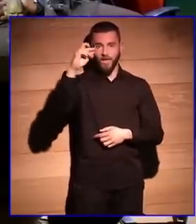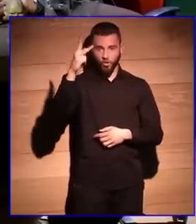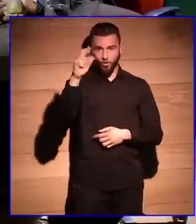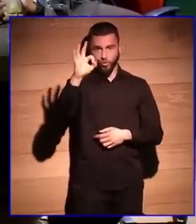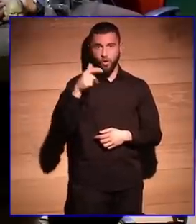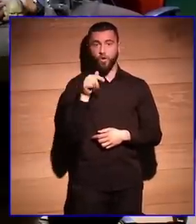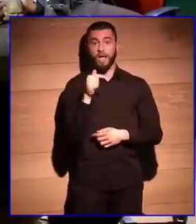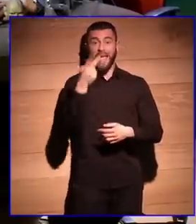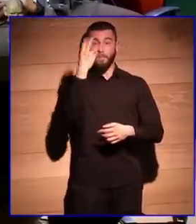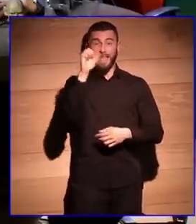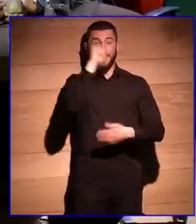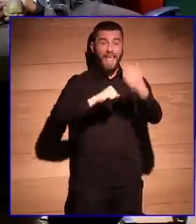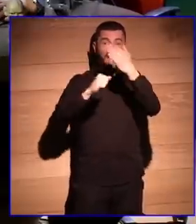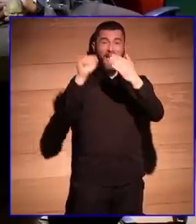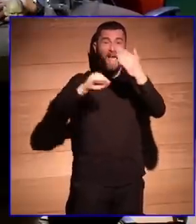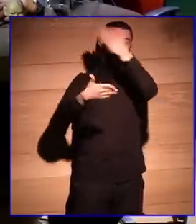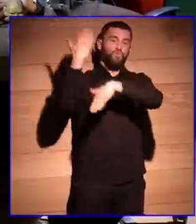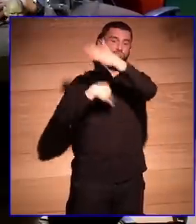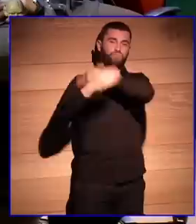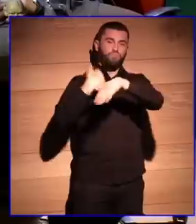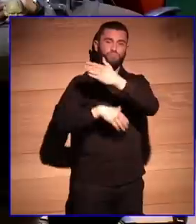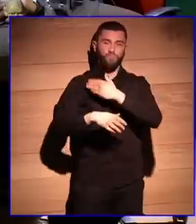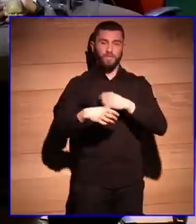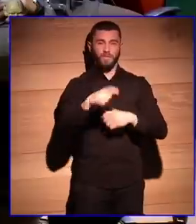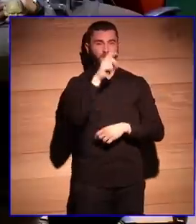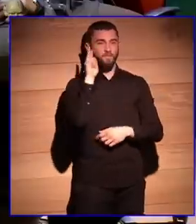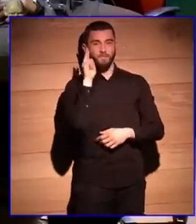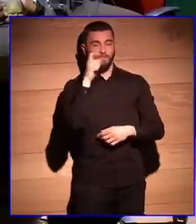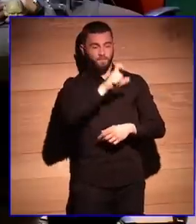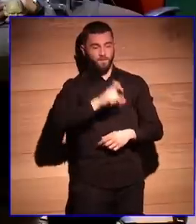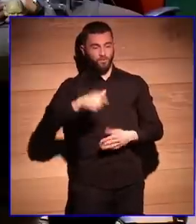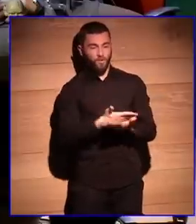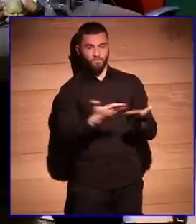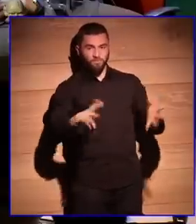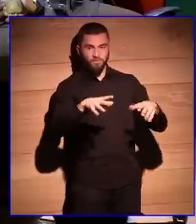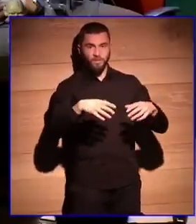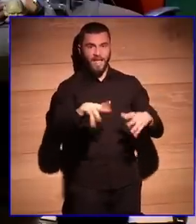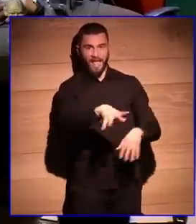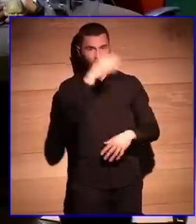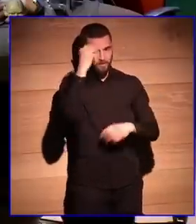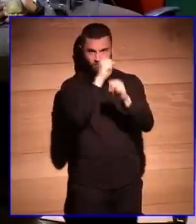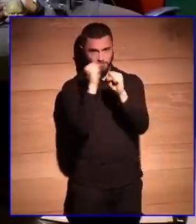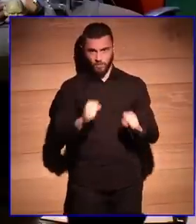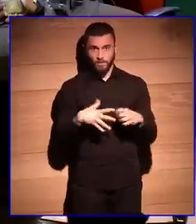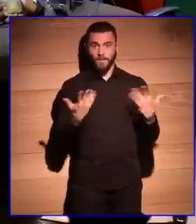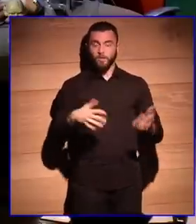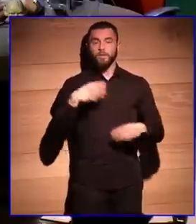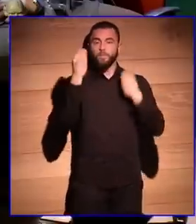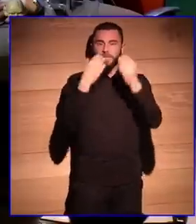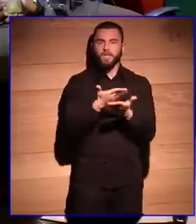sido completamente inasumible por el público. Era la pregunta que yo tenía para vosotros. ¿Creéis que ha cambiado con